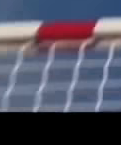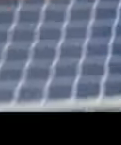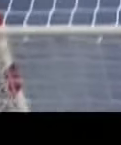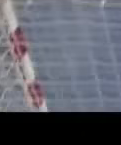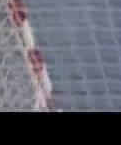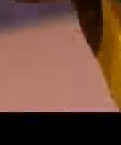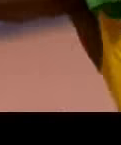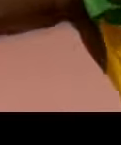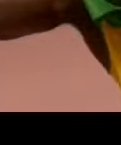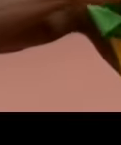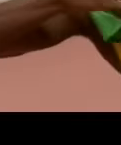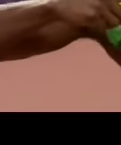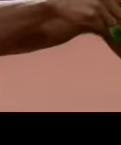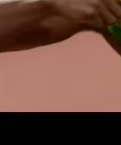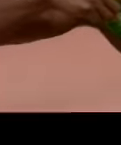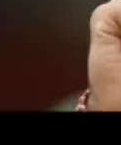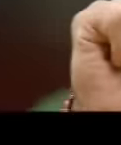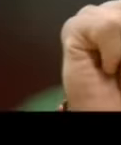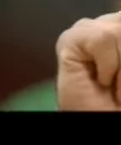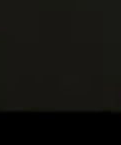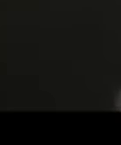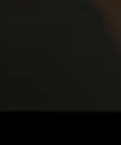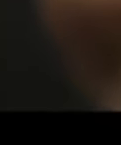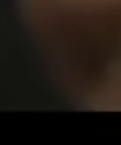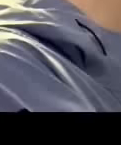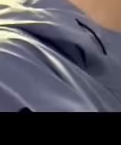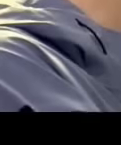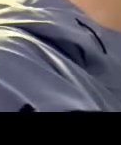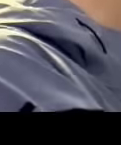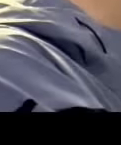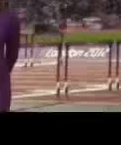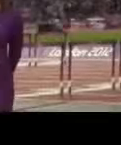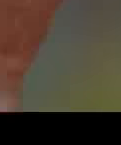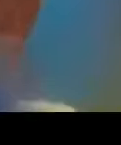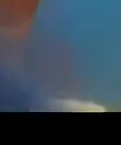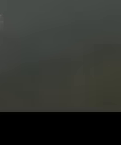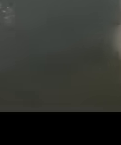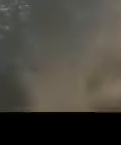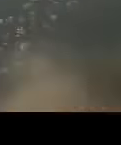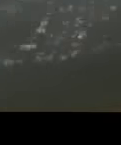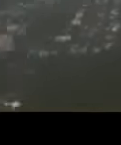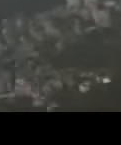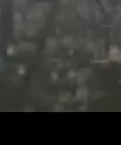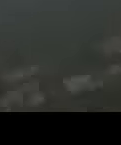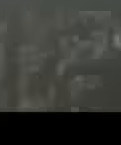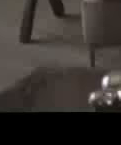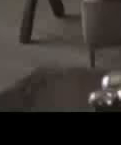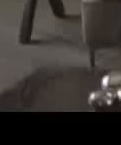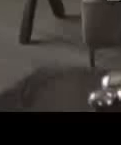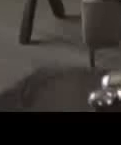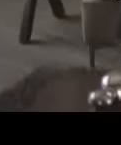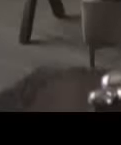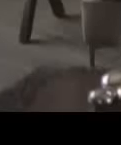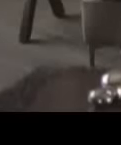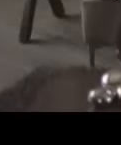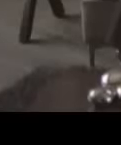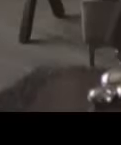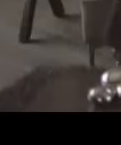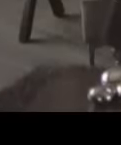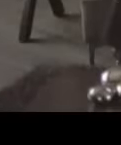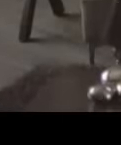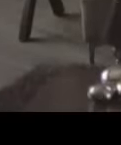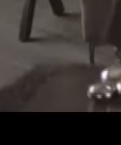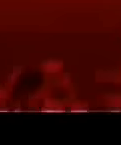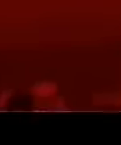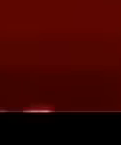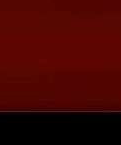celebra sus hazañas, sigue la emoción y vive toda la gloria de los Juegos Olímpicos Río 2016 en tiempo real, en tu televisor